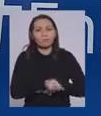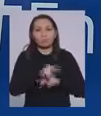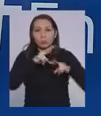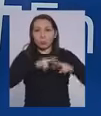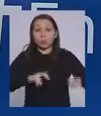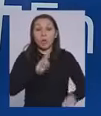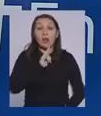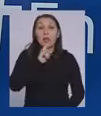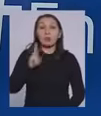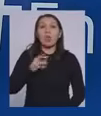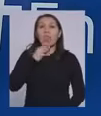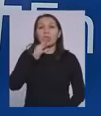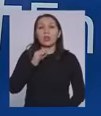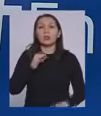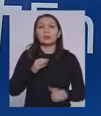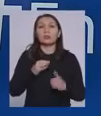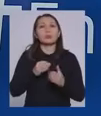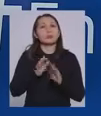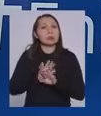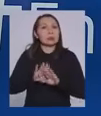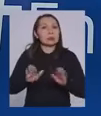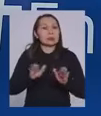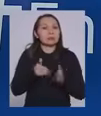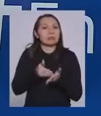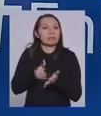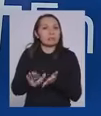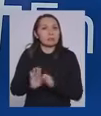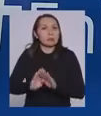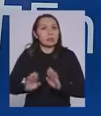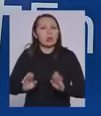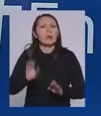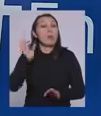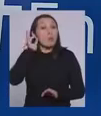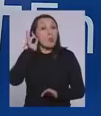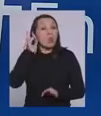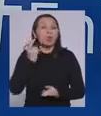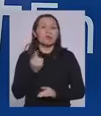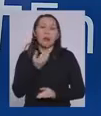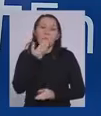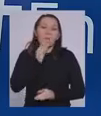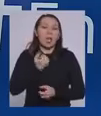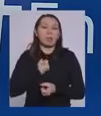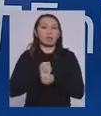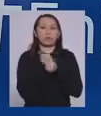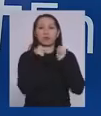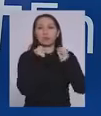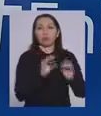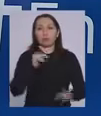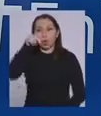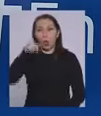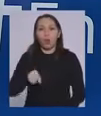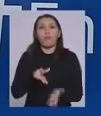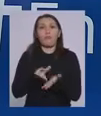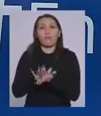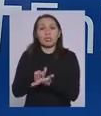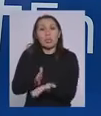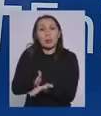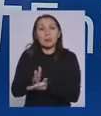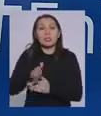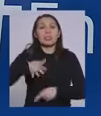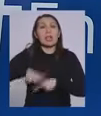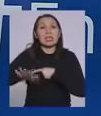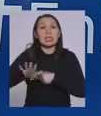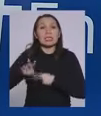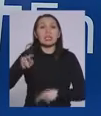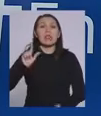el resultado fue un sobreseimiento y la misma Seremi presentó su renuncia el día de hoy con fecha efectiva a partir del 15